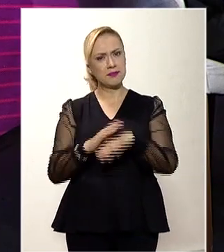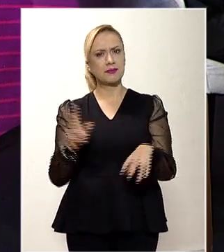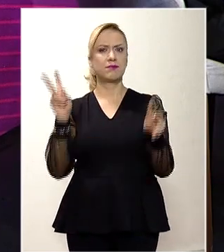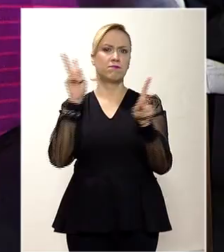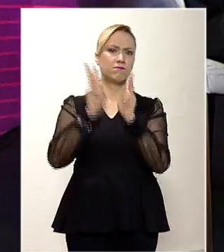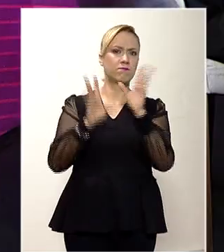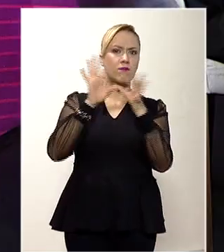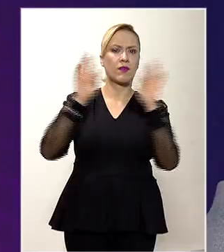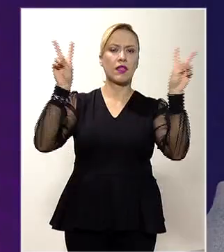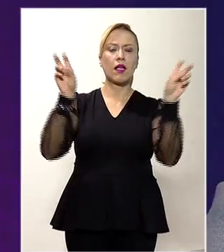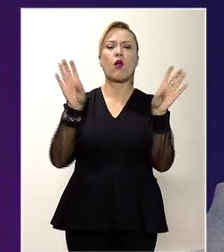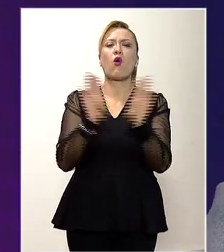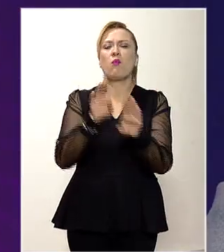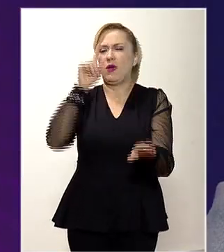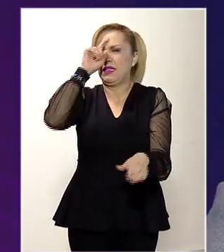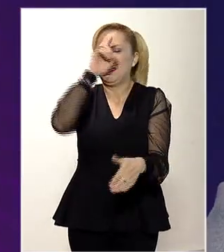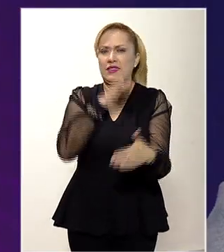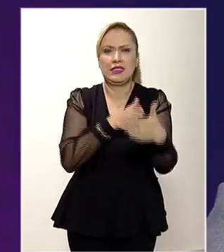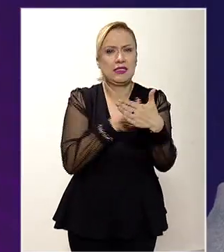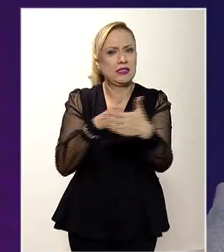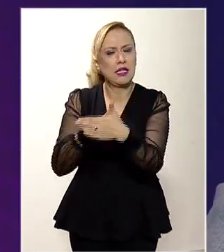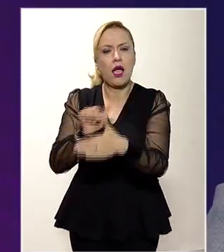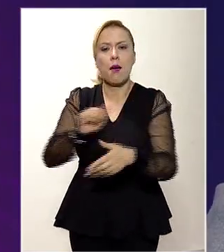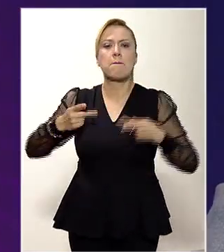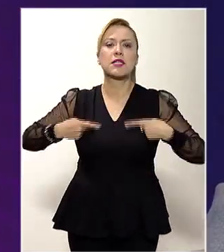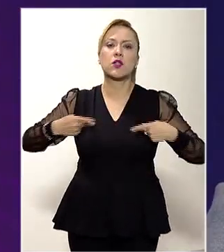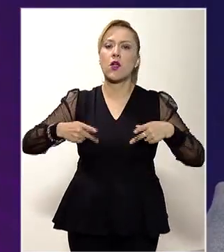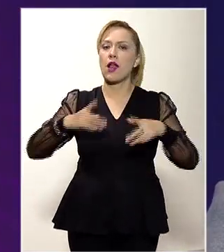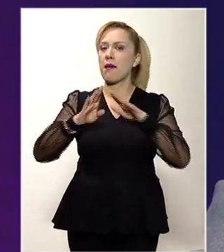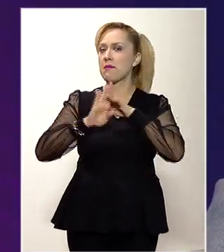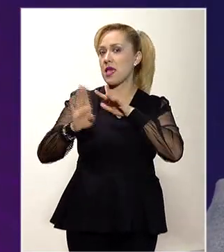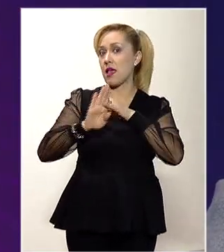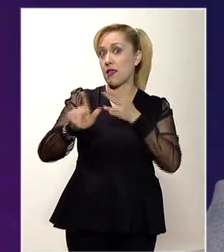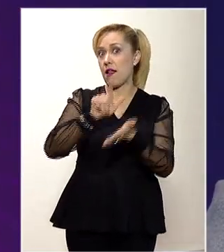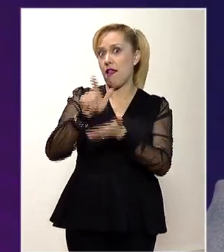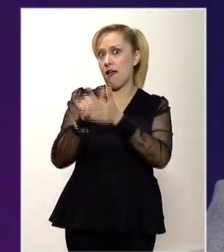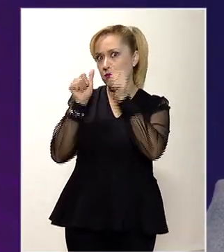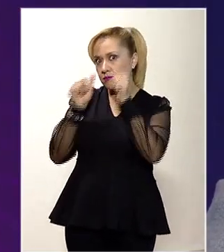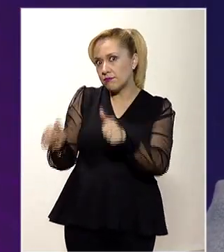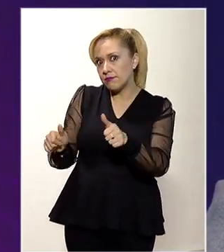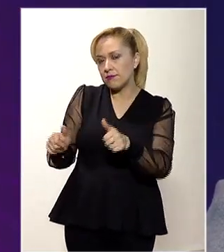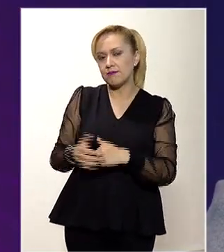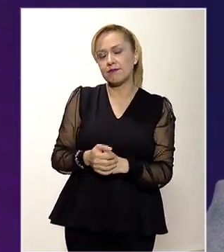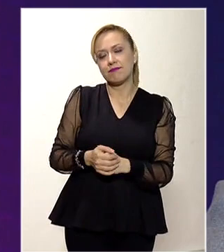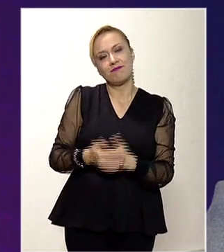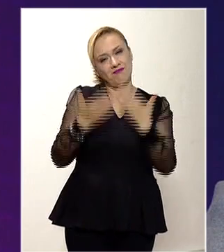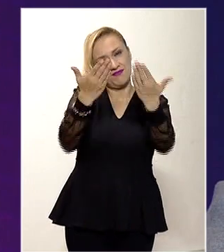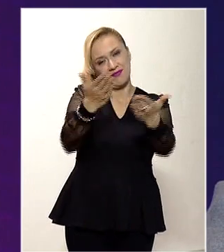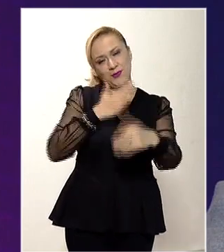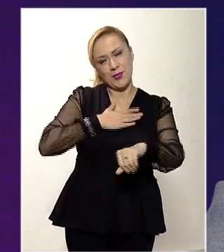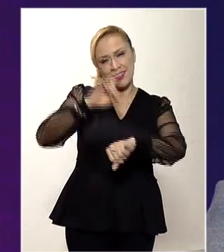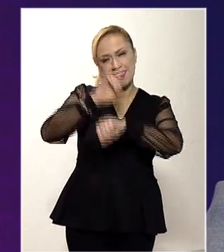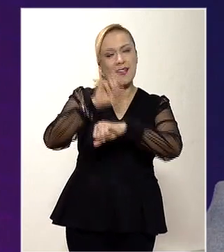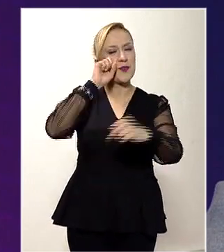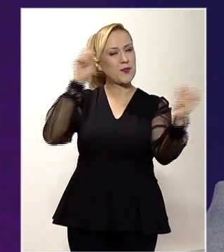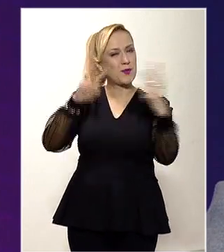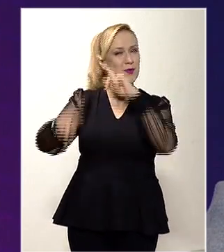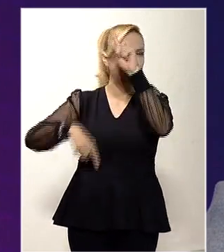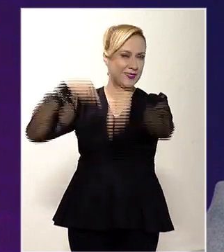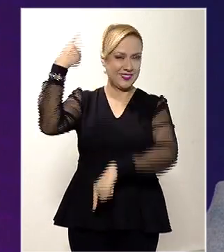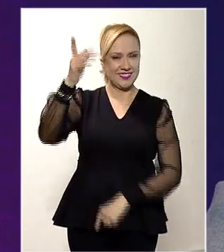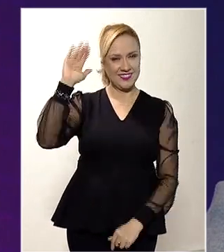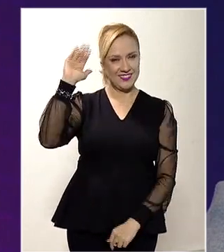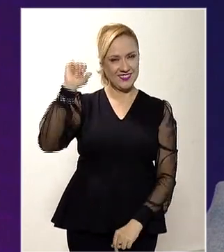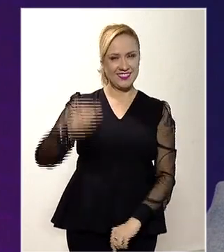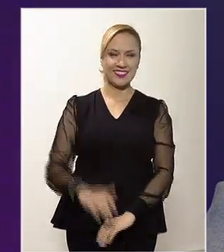sobre obstáculos en el acceso a la justicia de personas migrantes. Les deseo un feliz día y nos vemos la próxima vez.